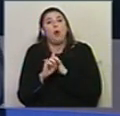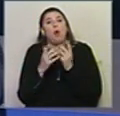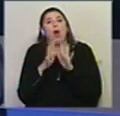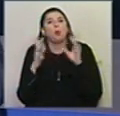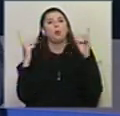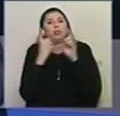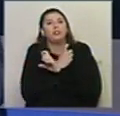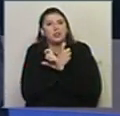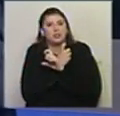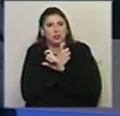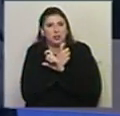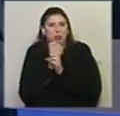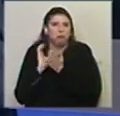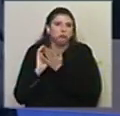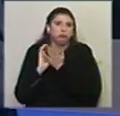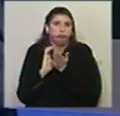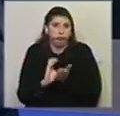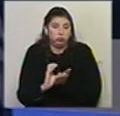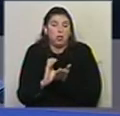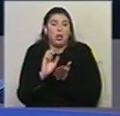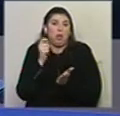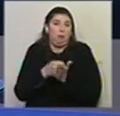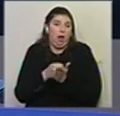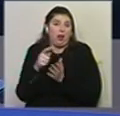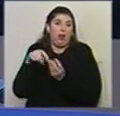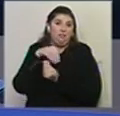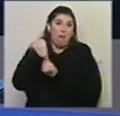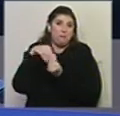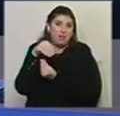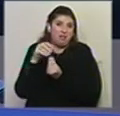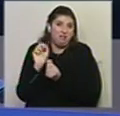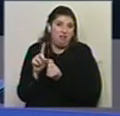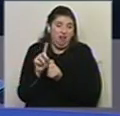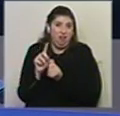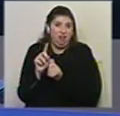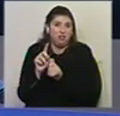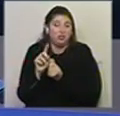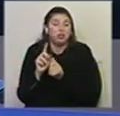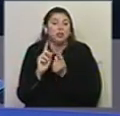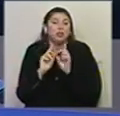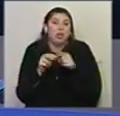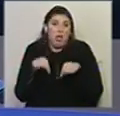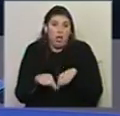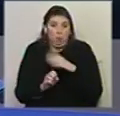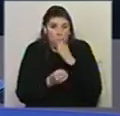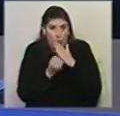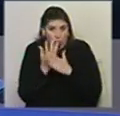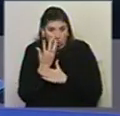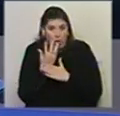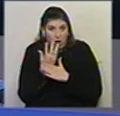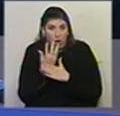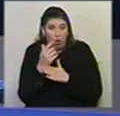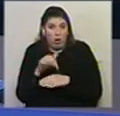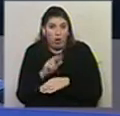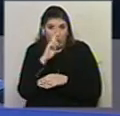de sustentar para las familias. Uh-huh. Y cuando se genera un modelo como el que tiene Uruguay, de los pocos países, del único país